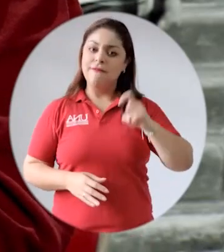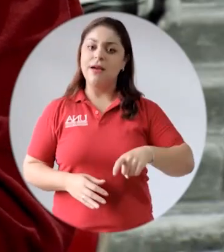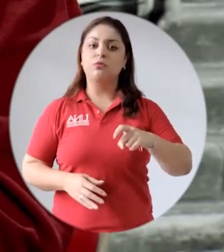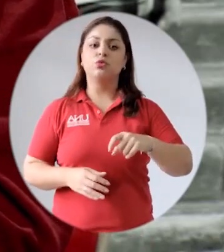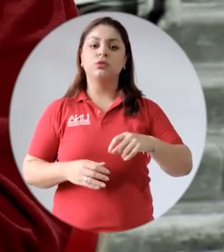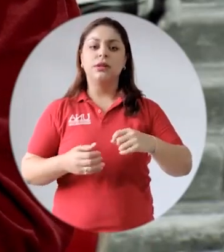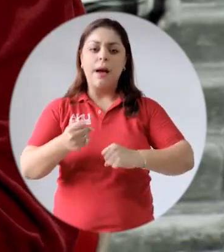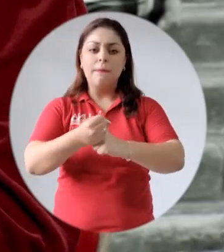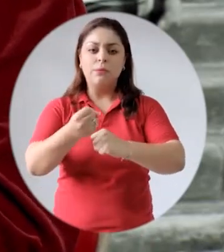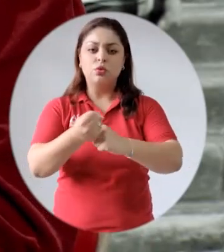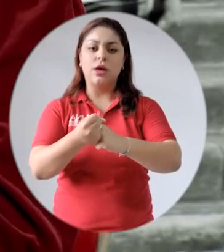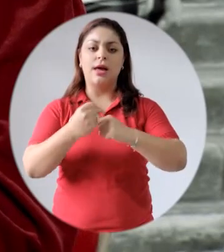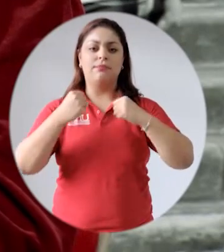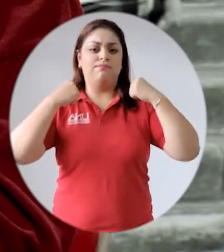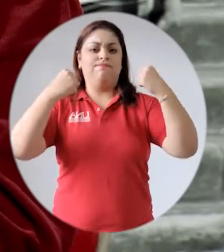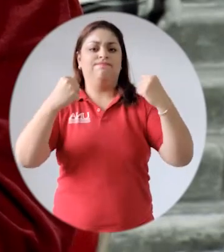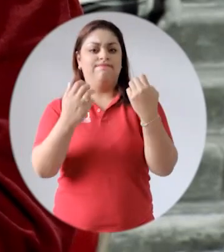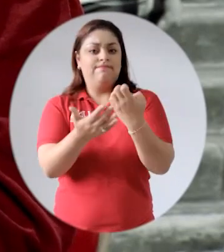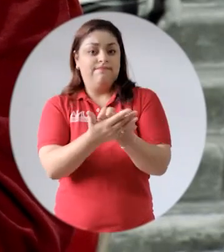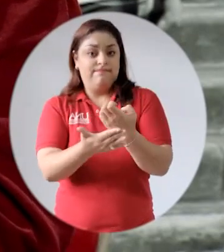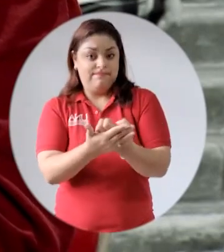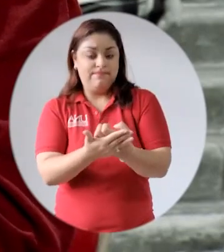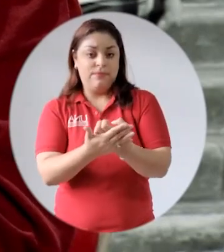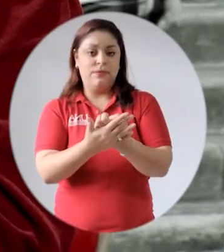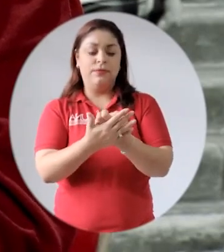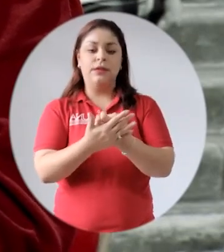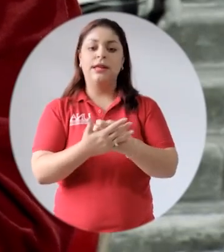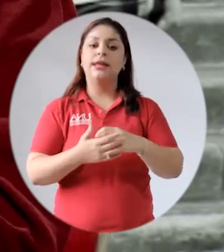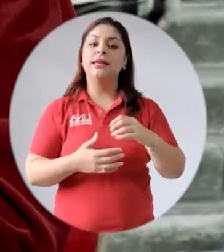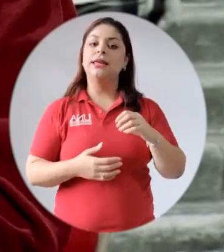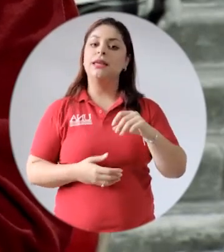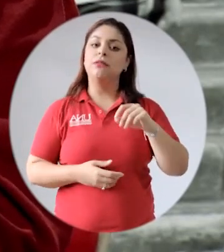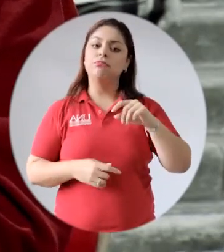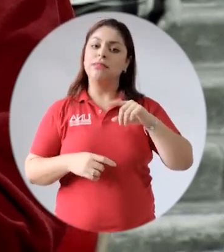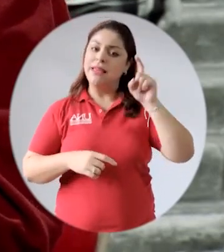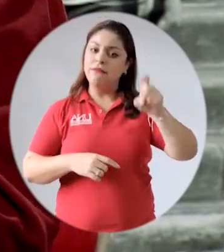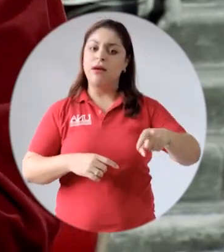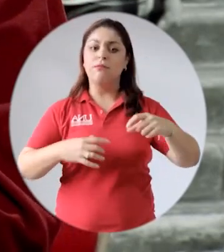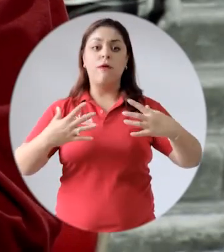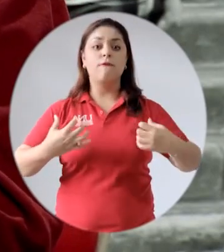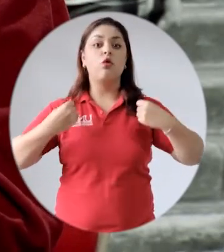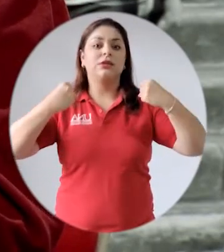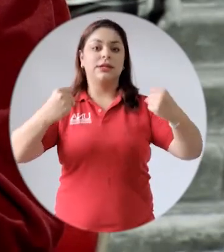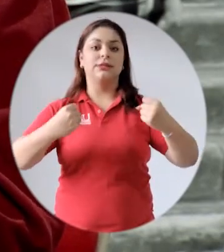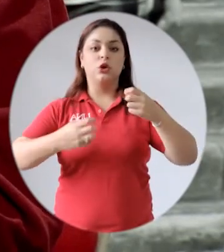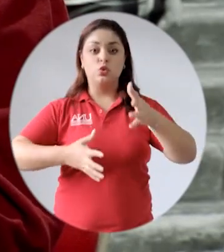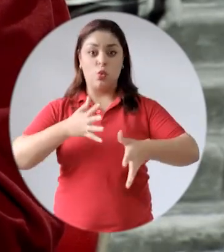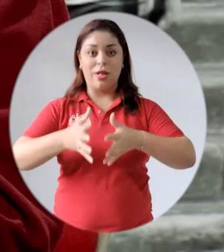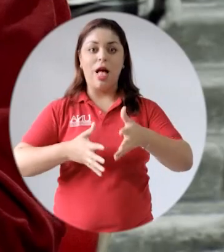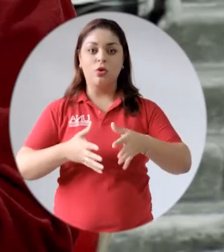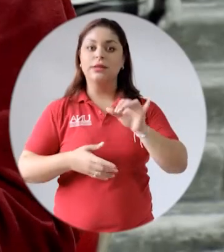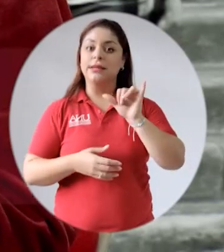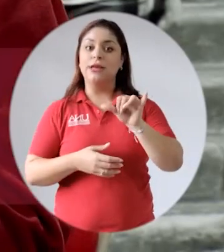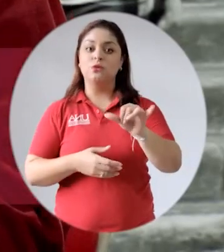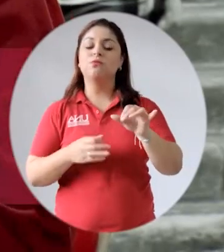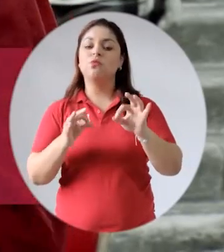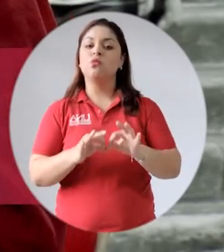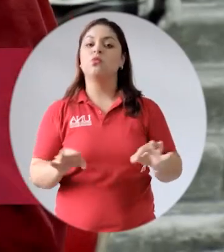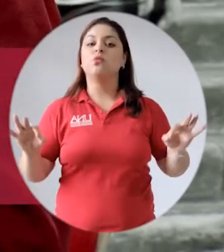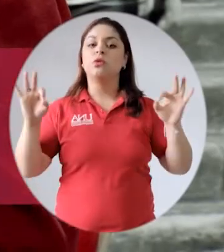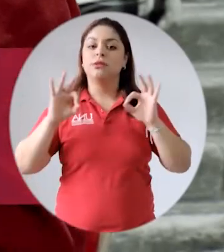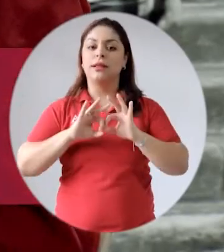personas contestan que sí. O sea, el INAMO hace un gran papel en el tema de reducir las brechas, ¿verdad? Porque las